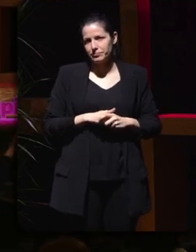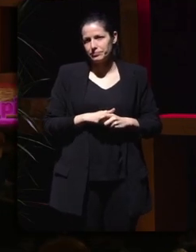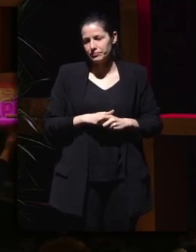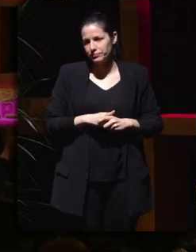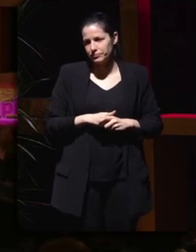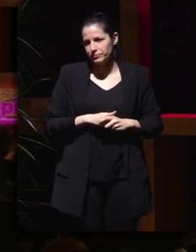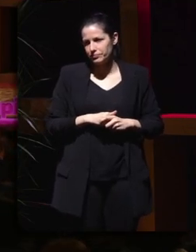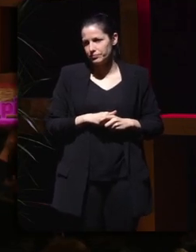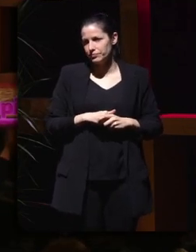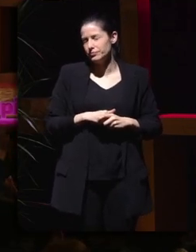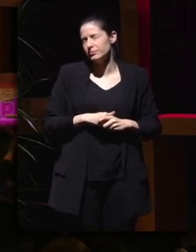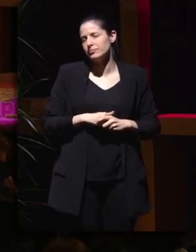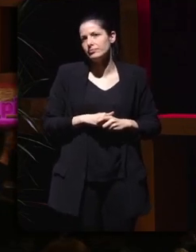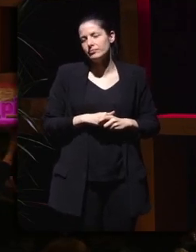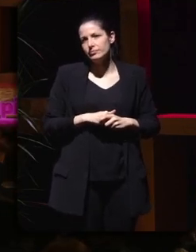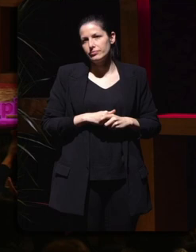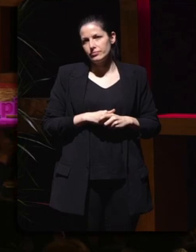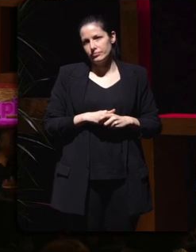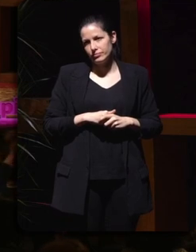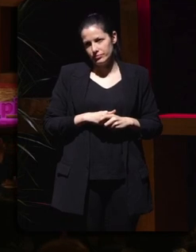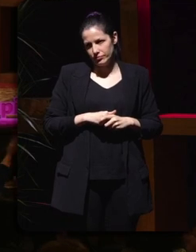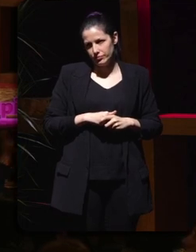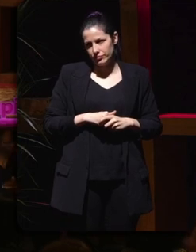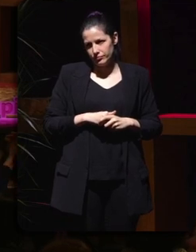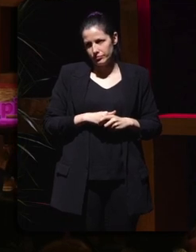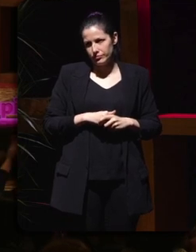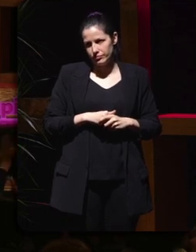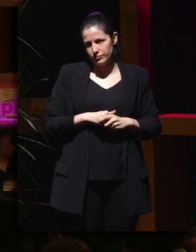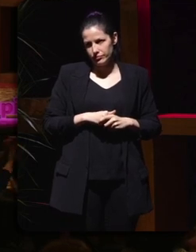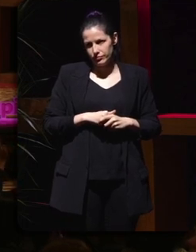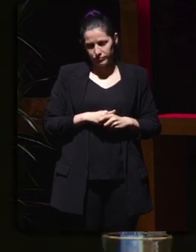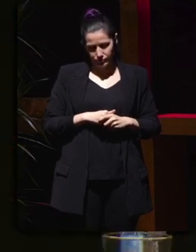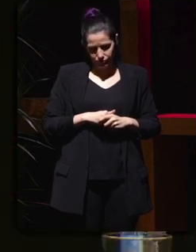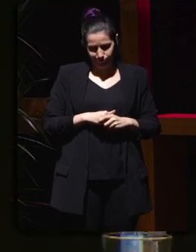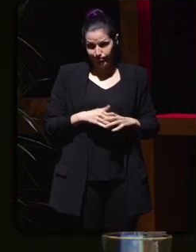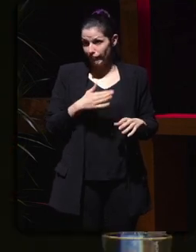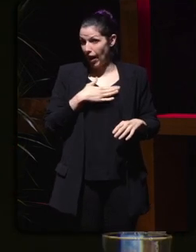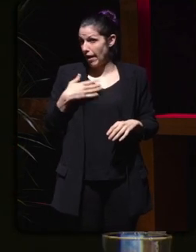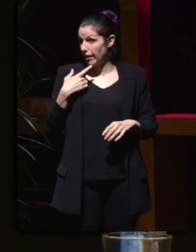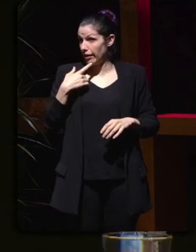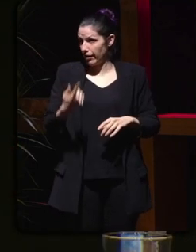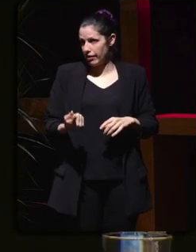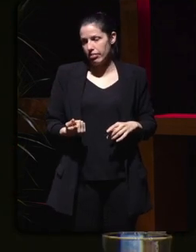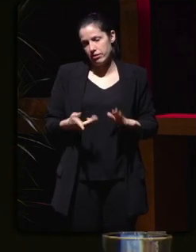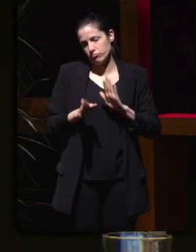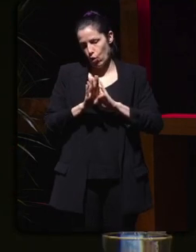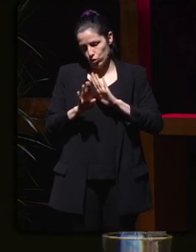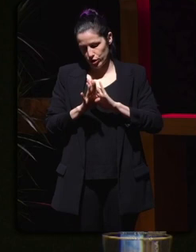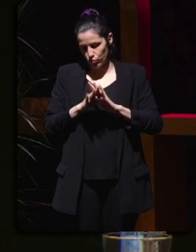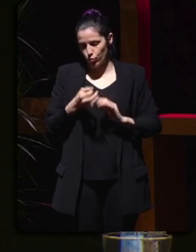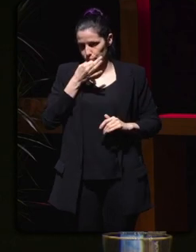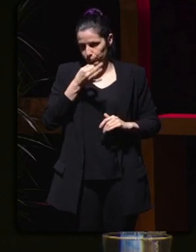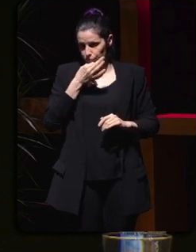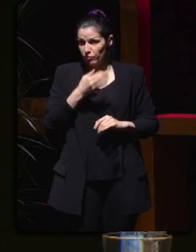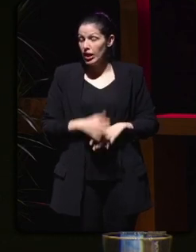es que vale solo solamente por lo tanto continúo por lo